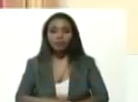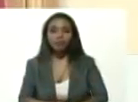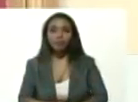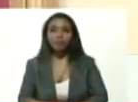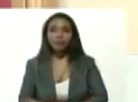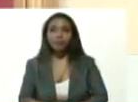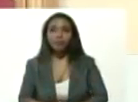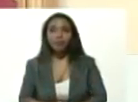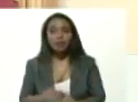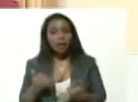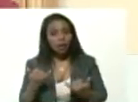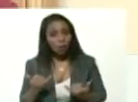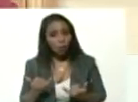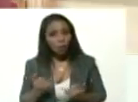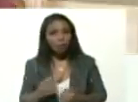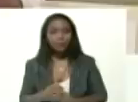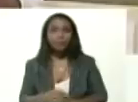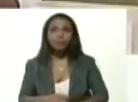Ahora,